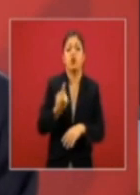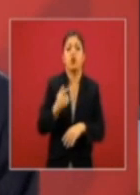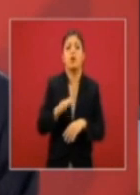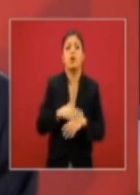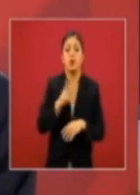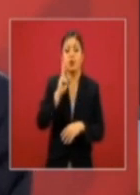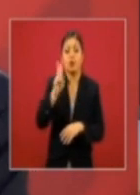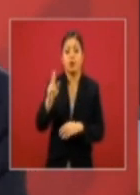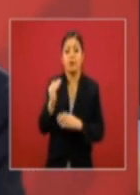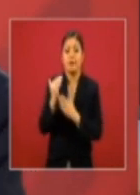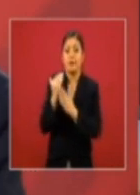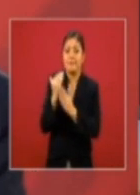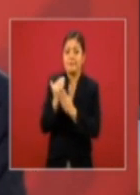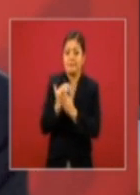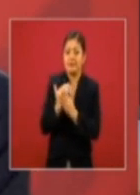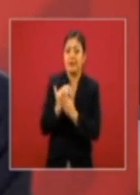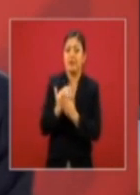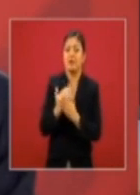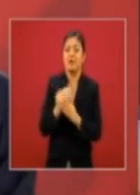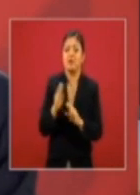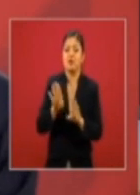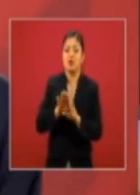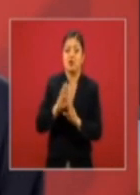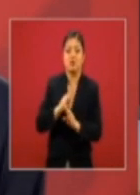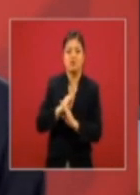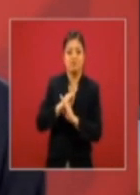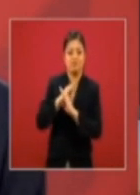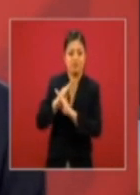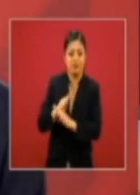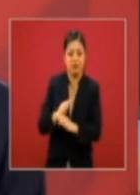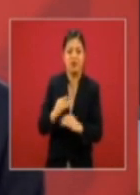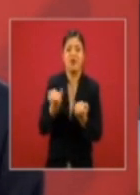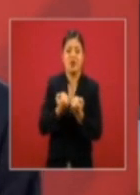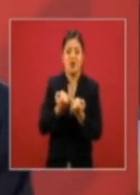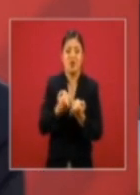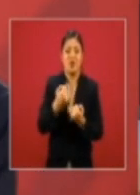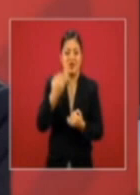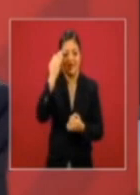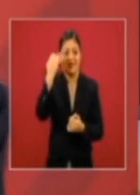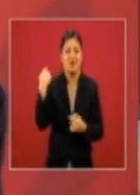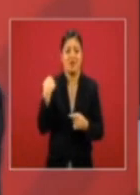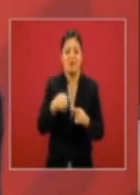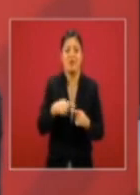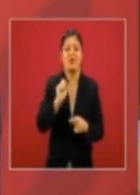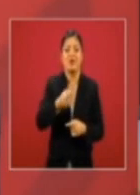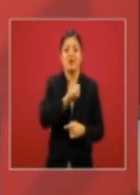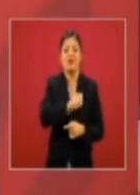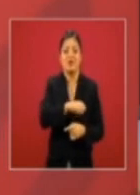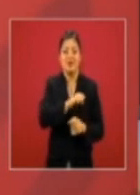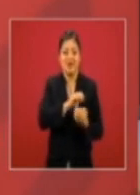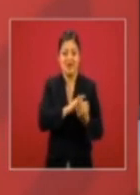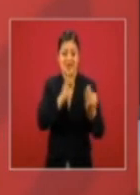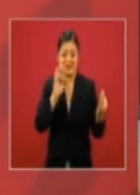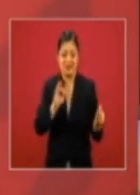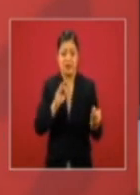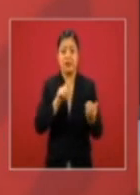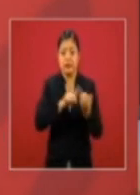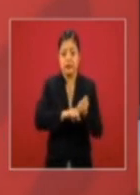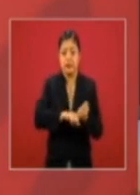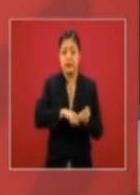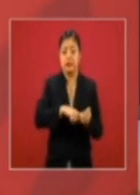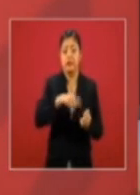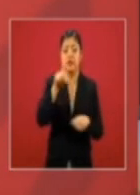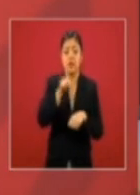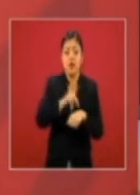riesgo. Uno va logrando con medidas como la Jornada Nacional de Sana Distancia que la cantidad de contagios que ocurren en